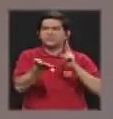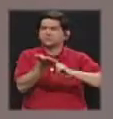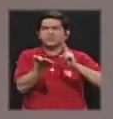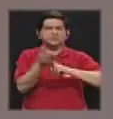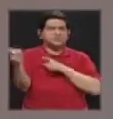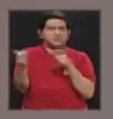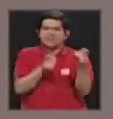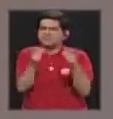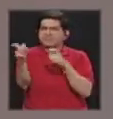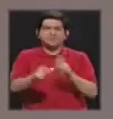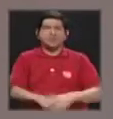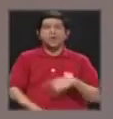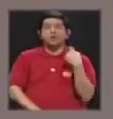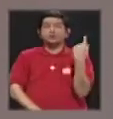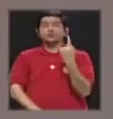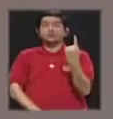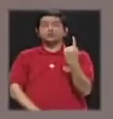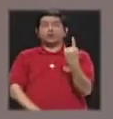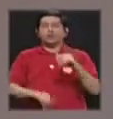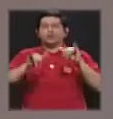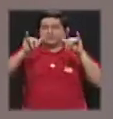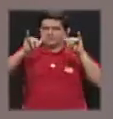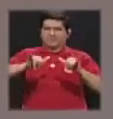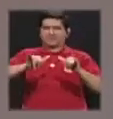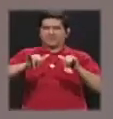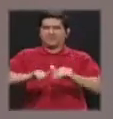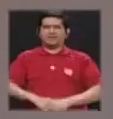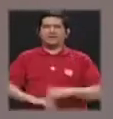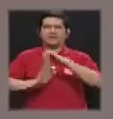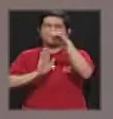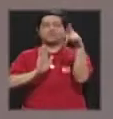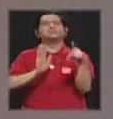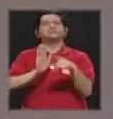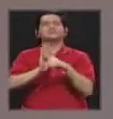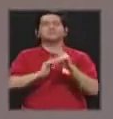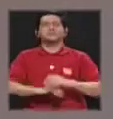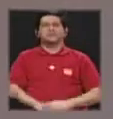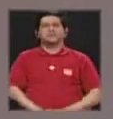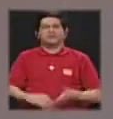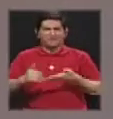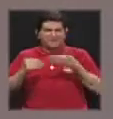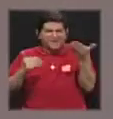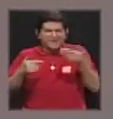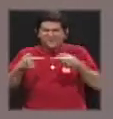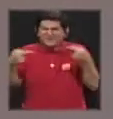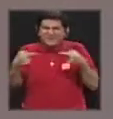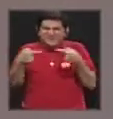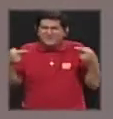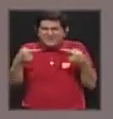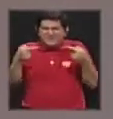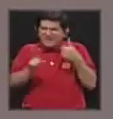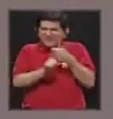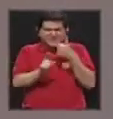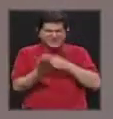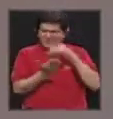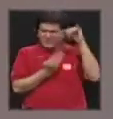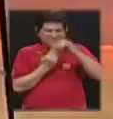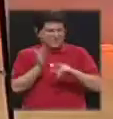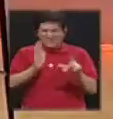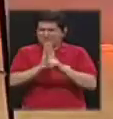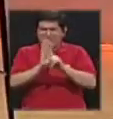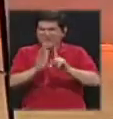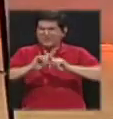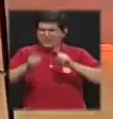contratación administrativa, excepto, vea usted, la constitución política. Entonces, hay elementos contradictorios dentro del mismo proyecto de ley.